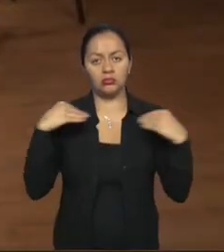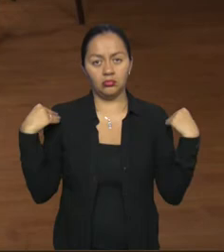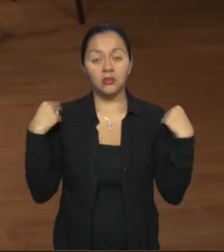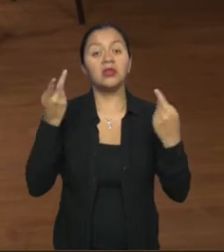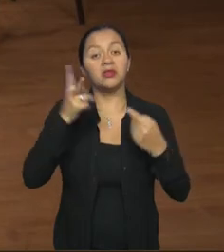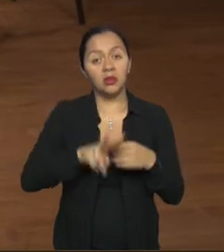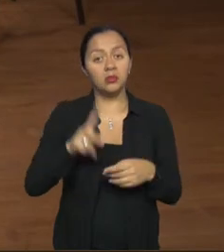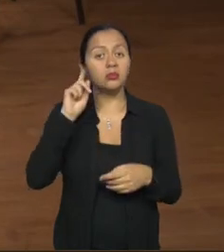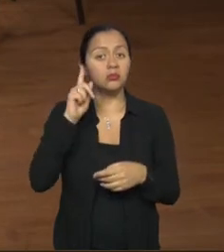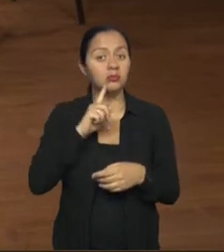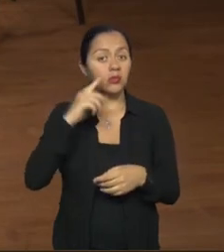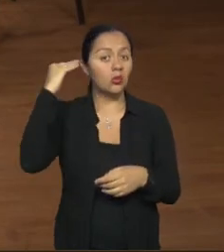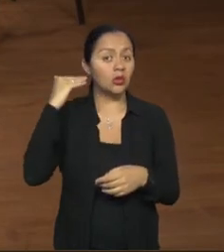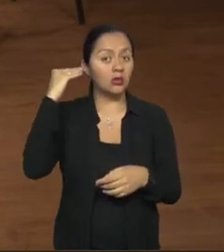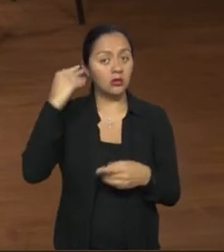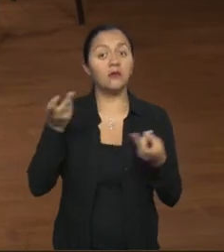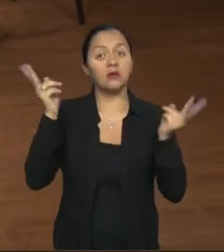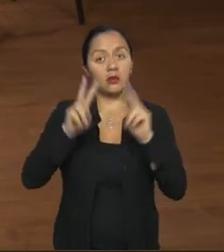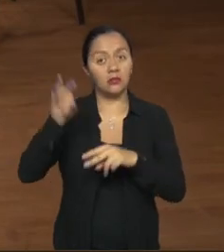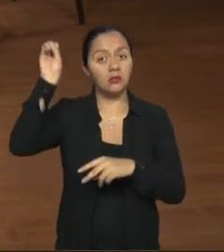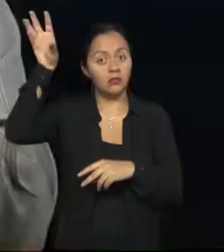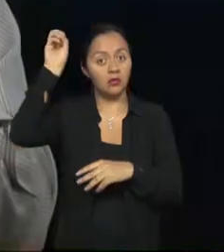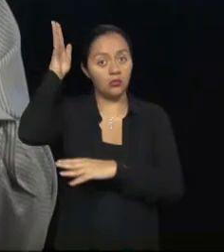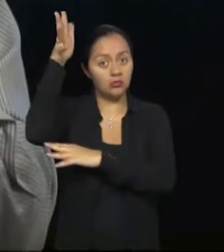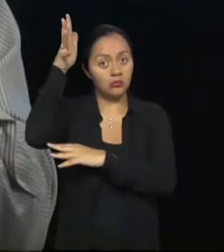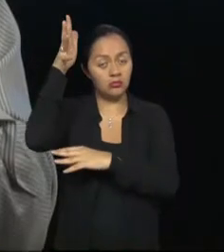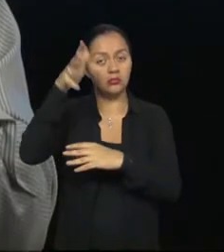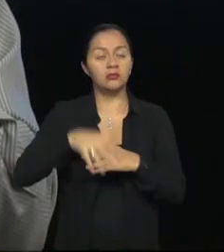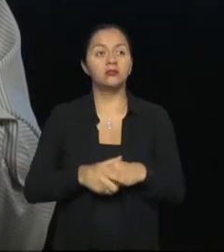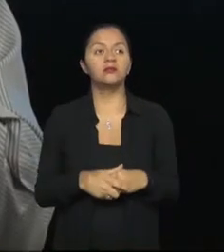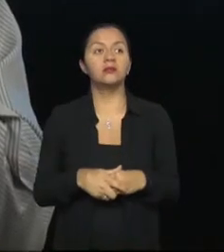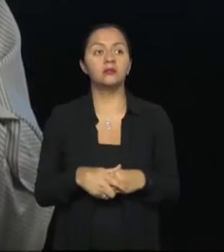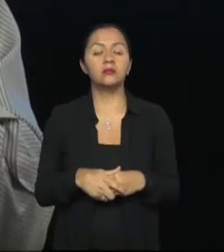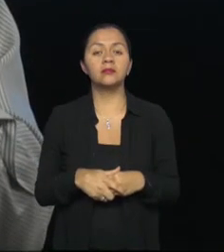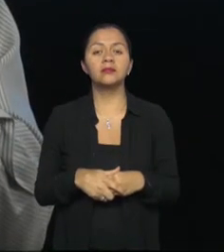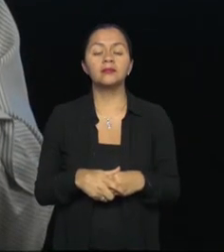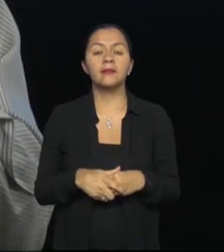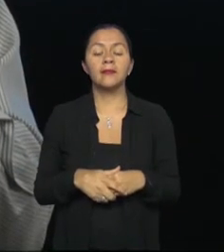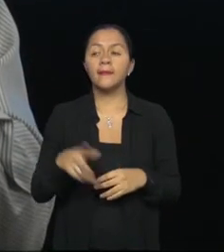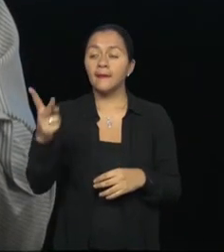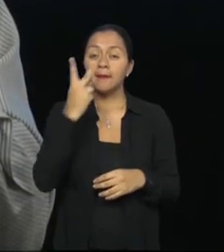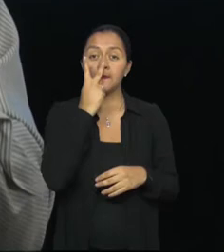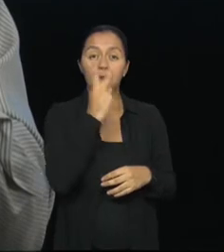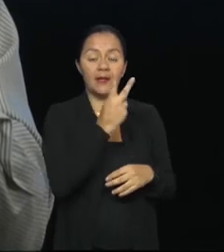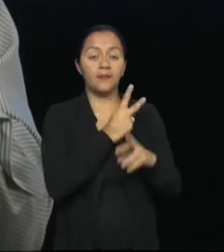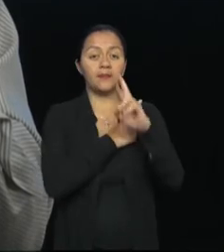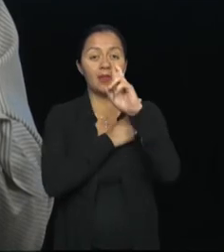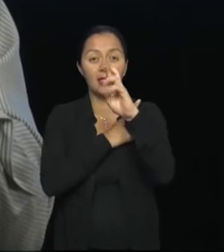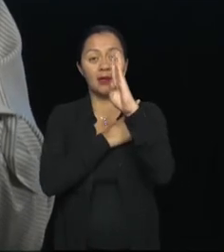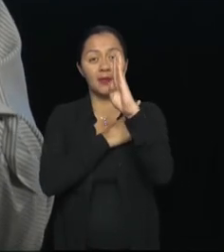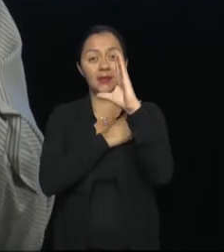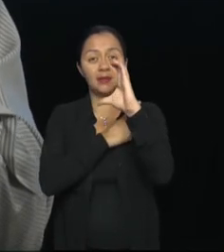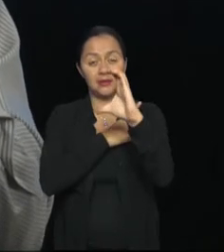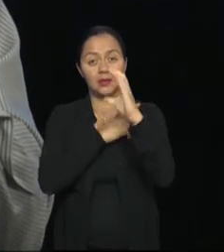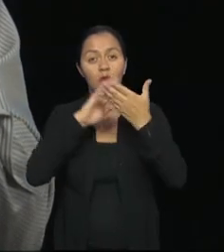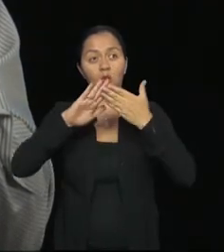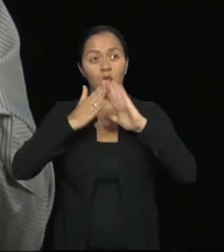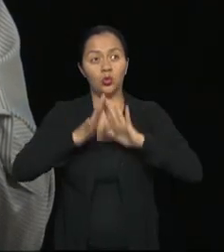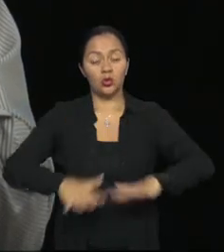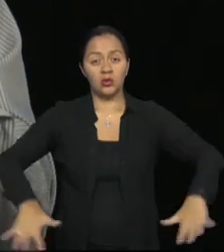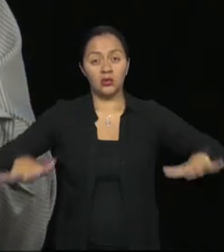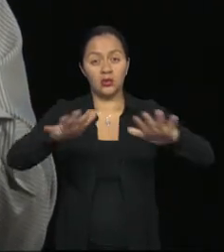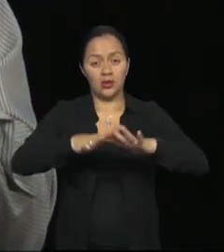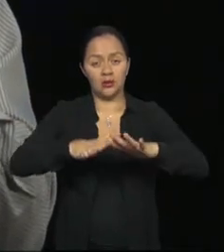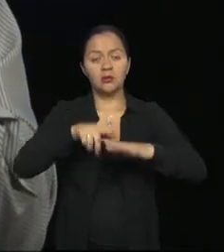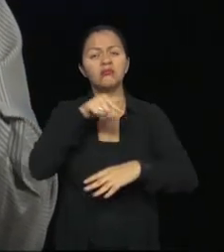también. Auditiva, discapacidad auditiva. Cuando tú vas viendo el potenciar el RBC en la comunidad, principalmente la